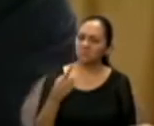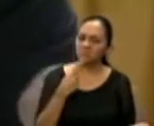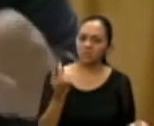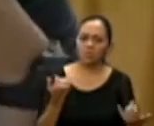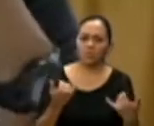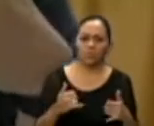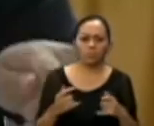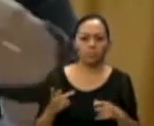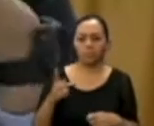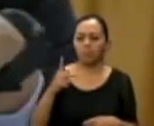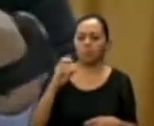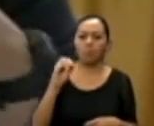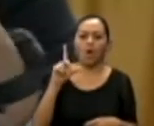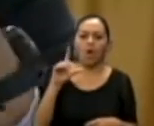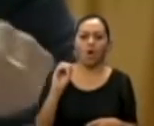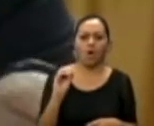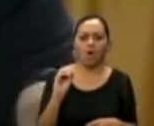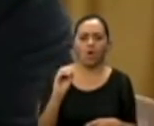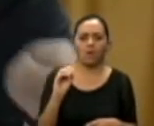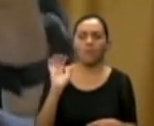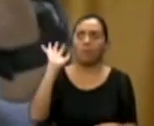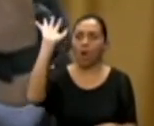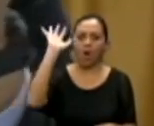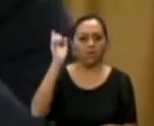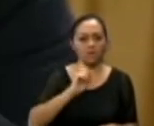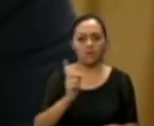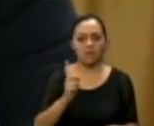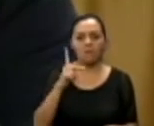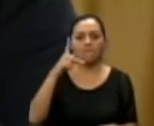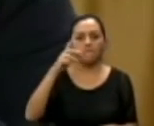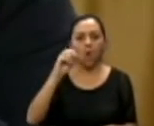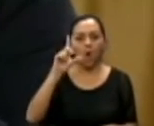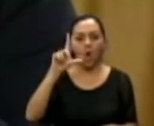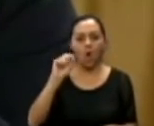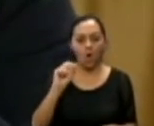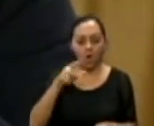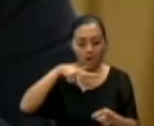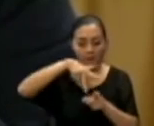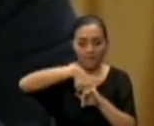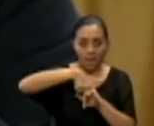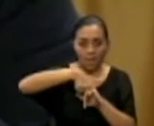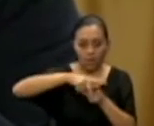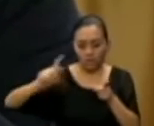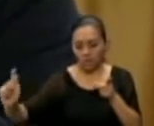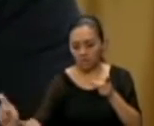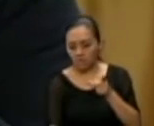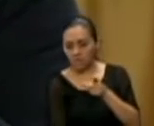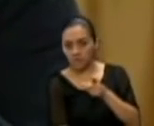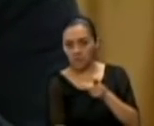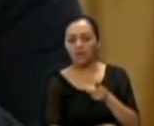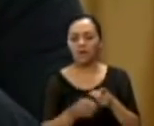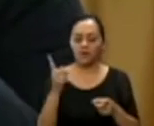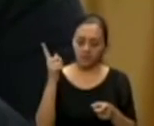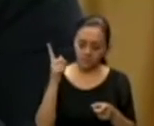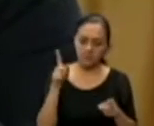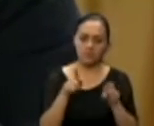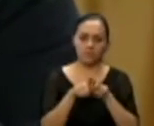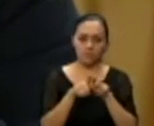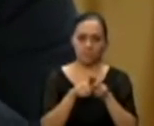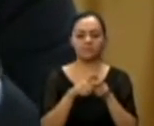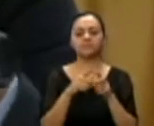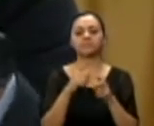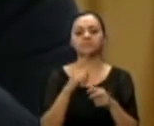jugábamos polos nosos gas ecuavoly nos gran polo terrible prohibido olvidar lo mismo pasó con los italianos